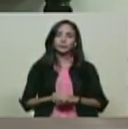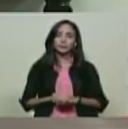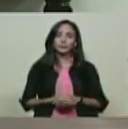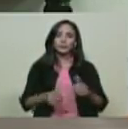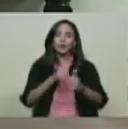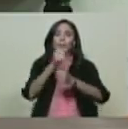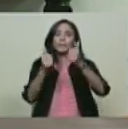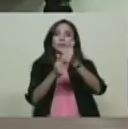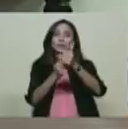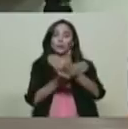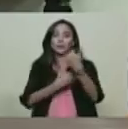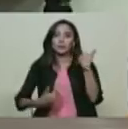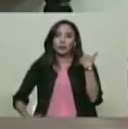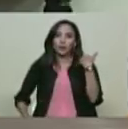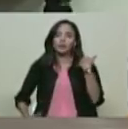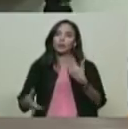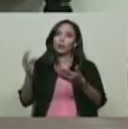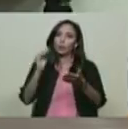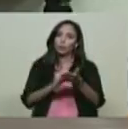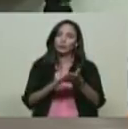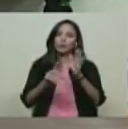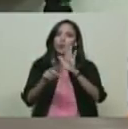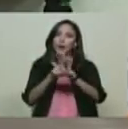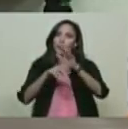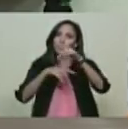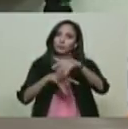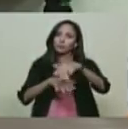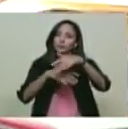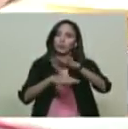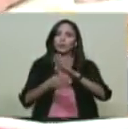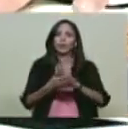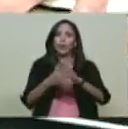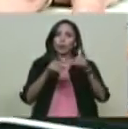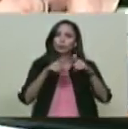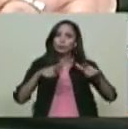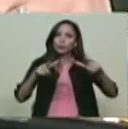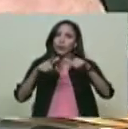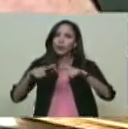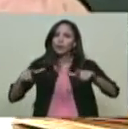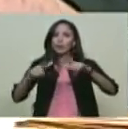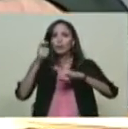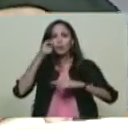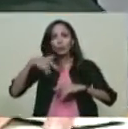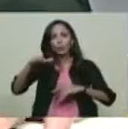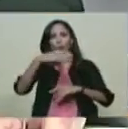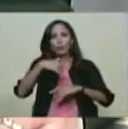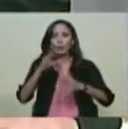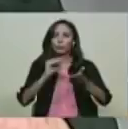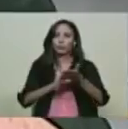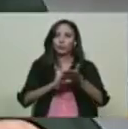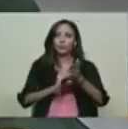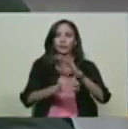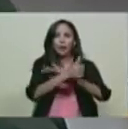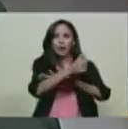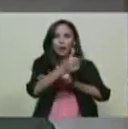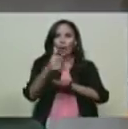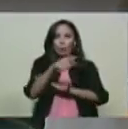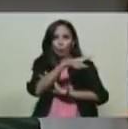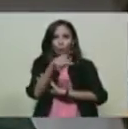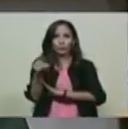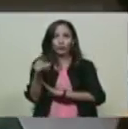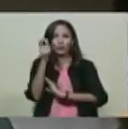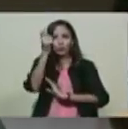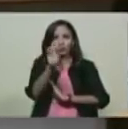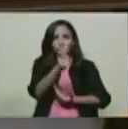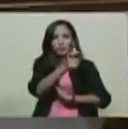vicepresidente de gobierno, retomen las leyes habilitantes de los consejos de gobierno popular. Cada uno de ustedes cree en los consejos